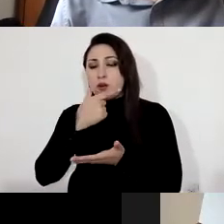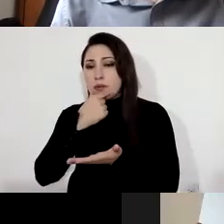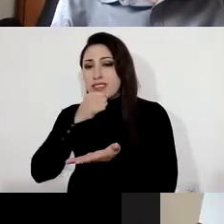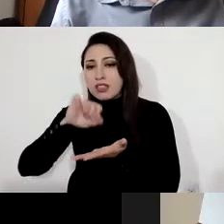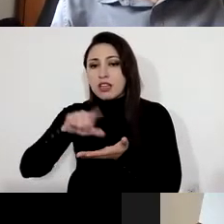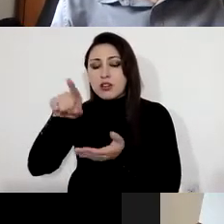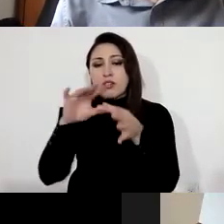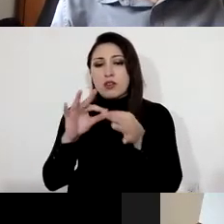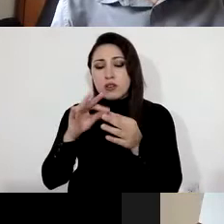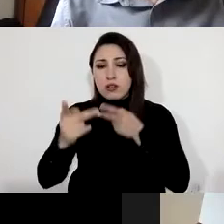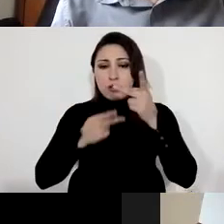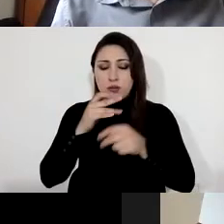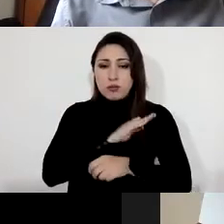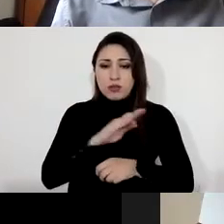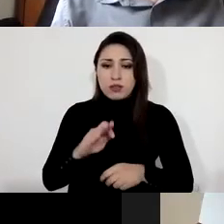asunto.